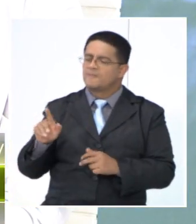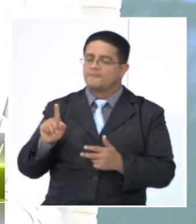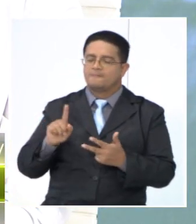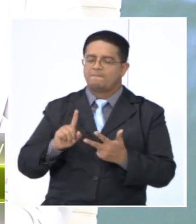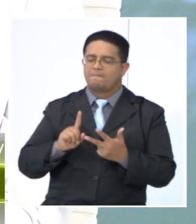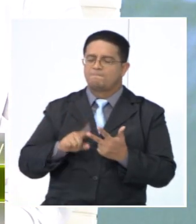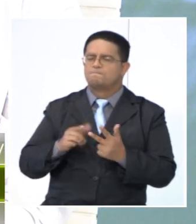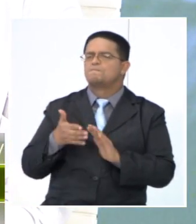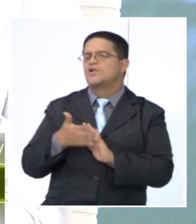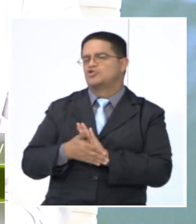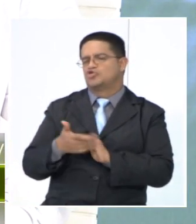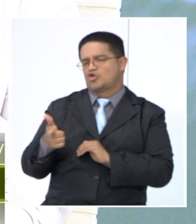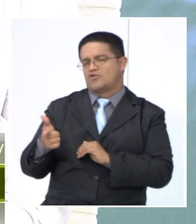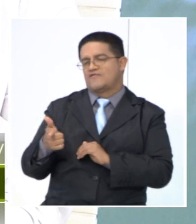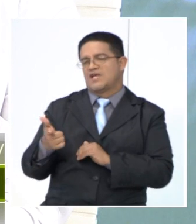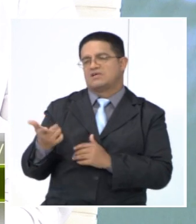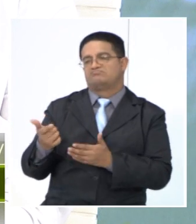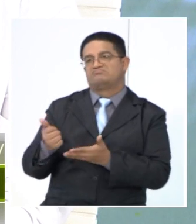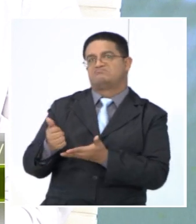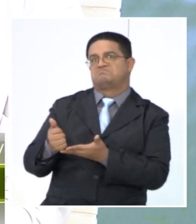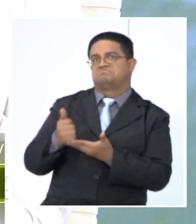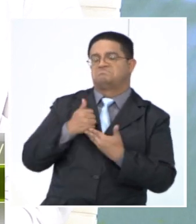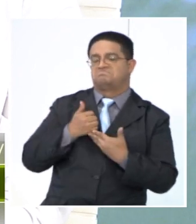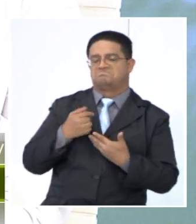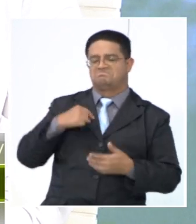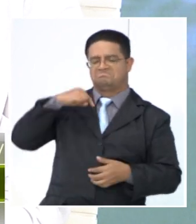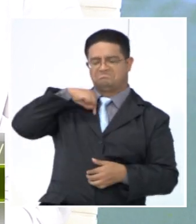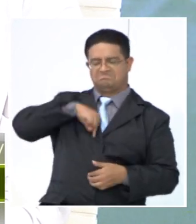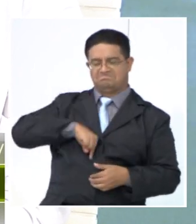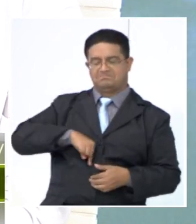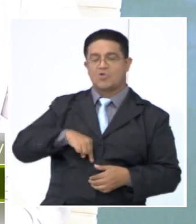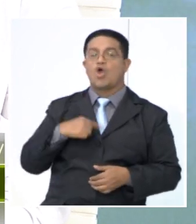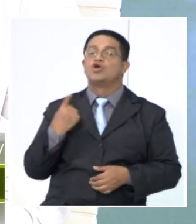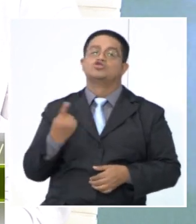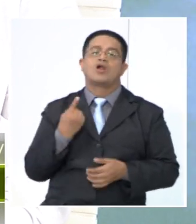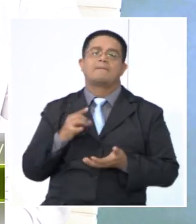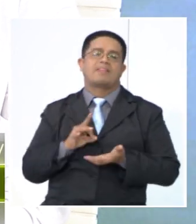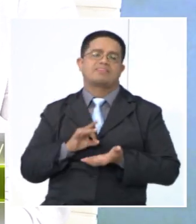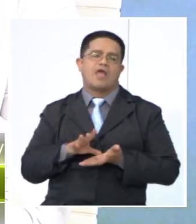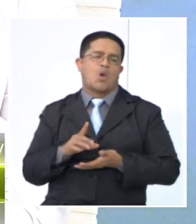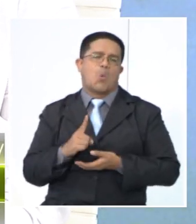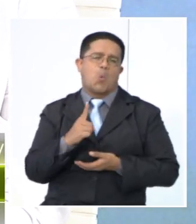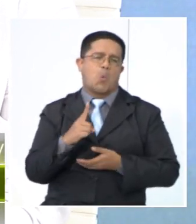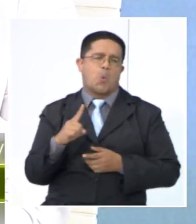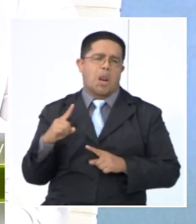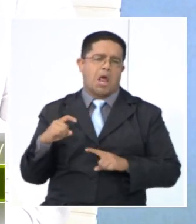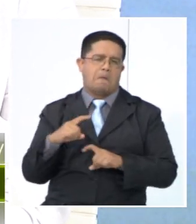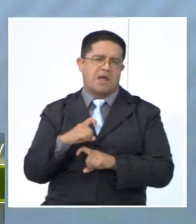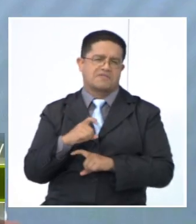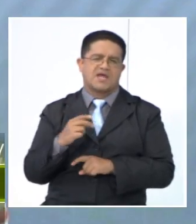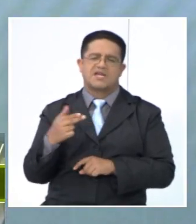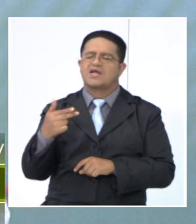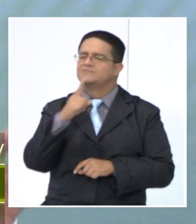pylori, ¿es complementario o si por sí solo elimina el Helicobacter? En